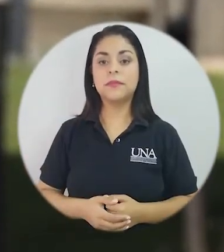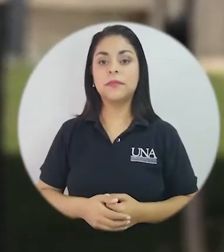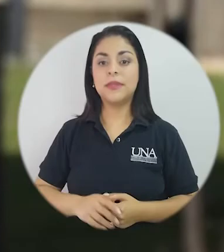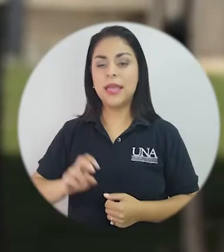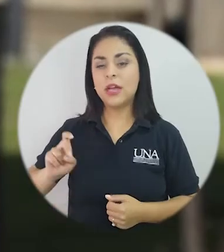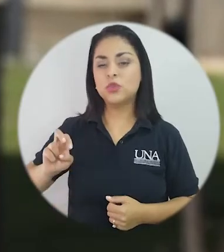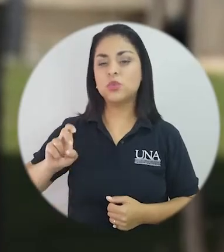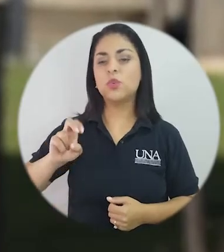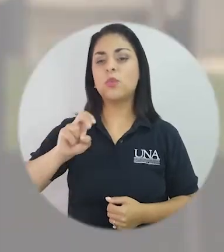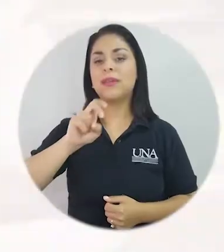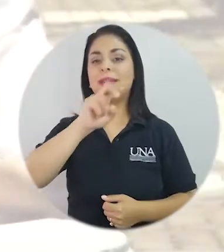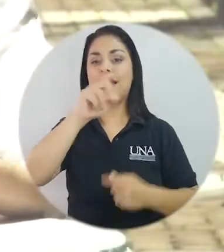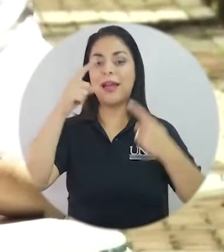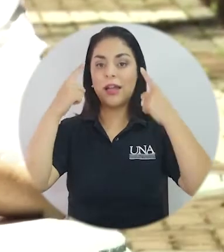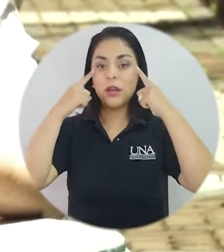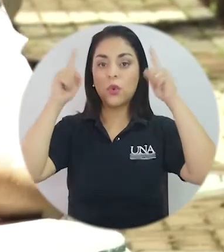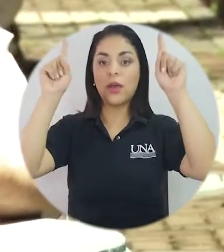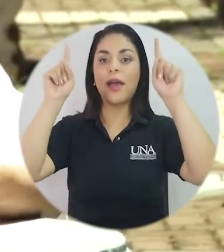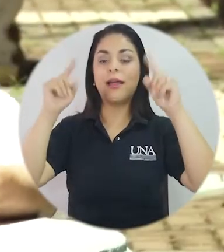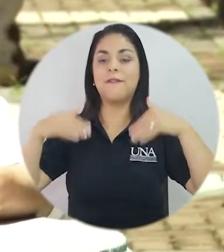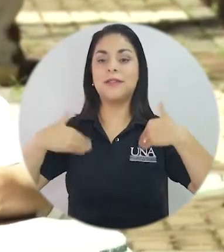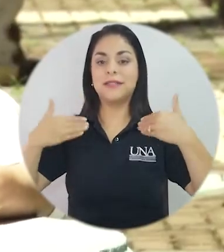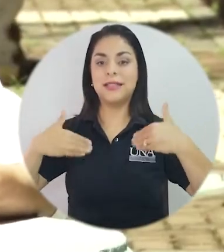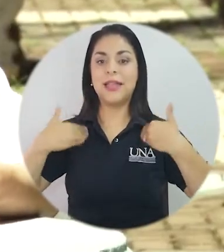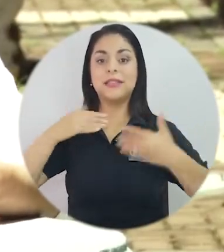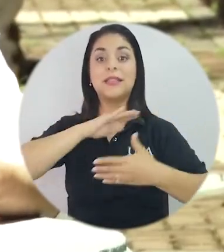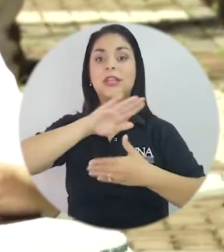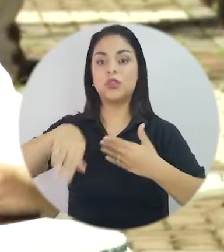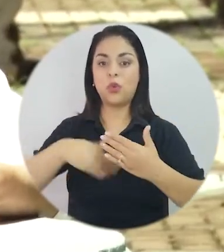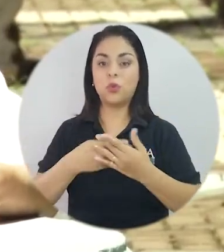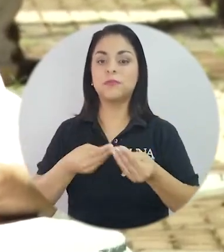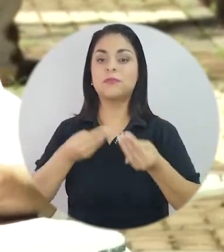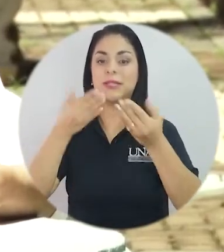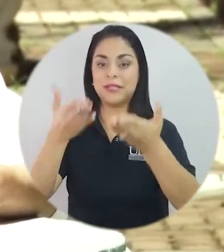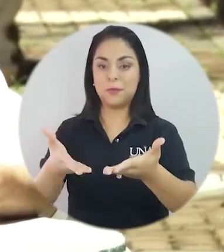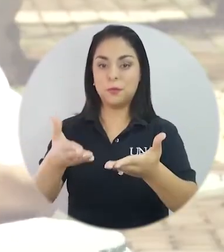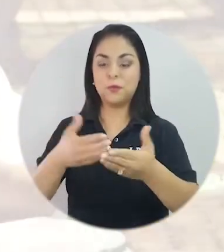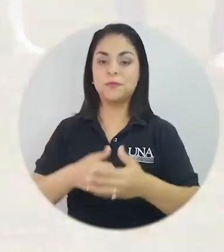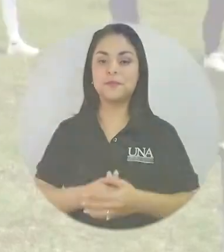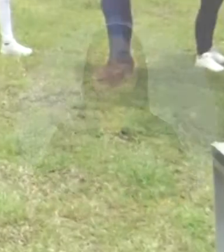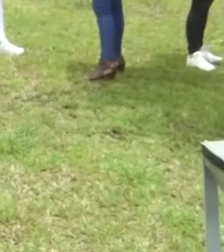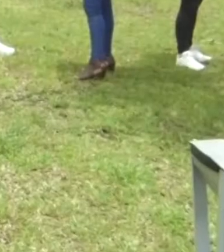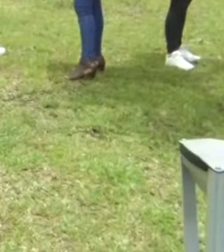y a subir a alcanzar esa felicidad que todos nos merecemos.